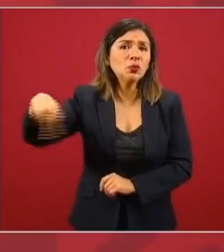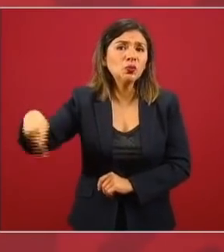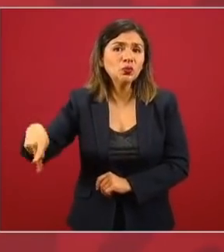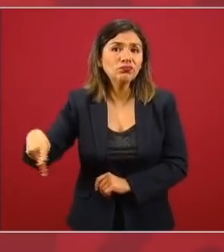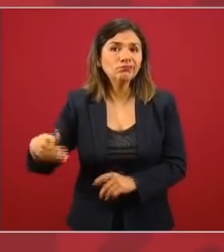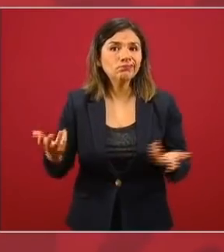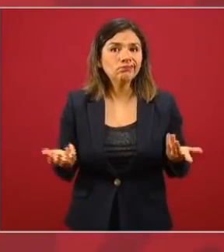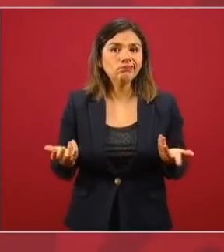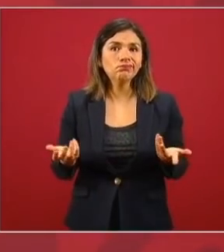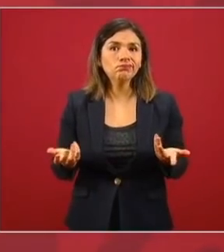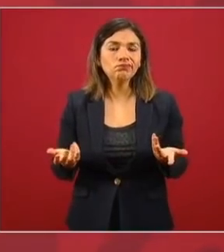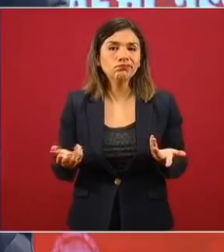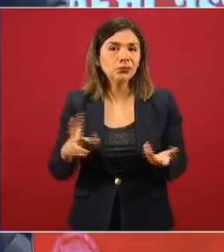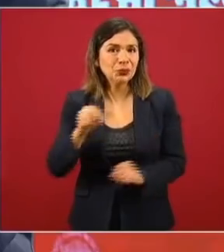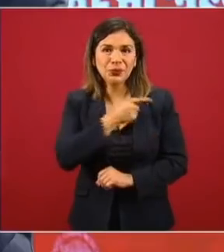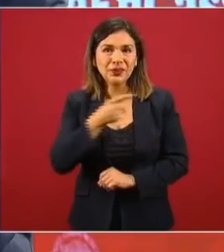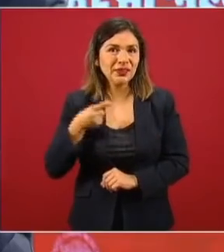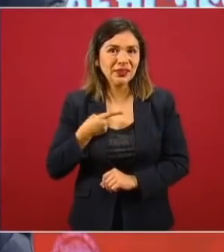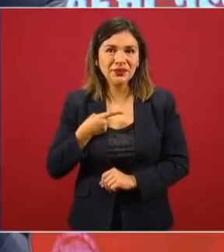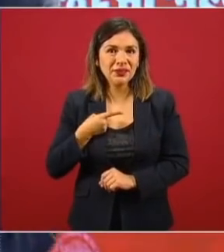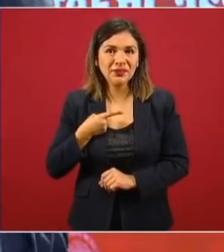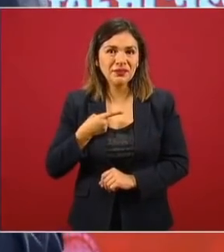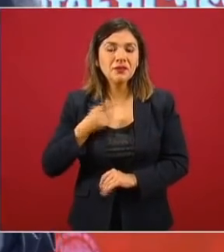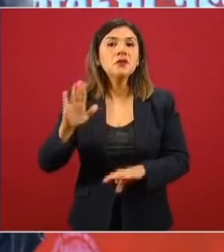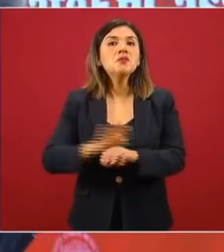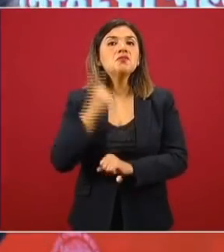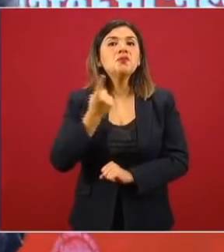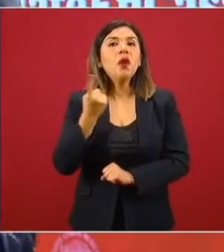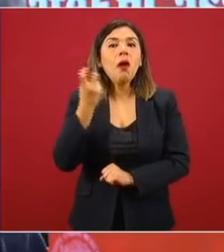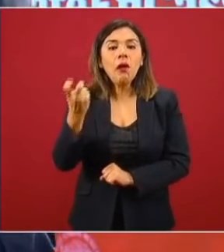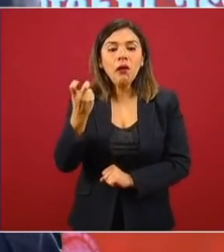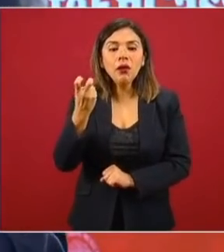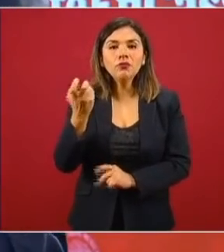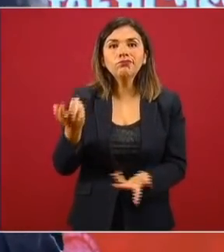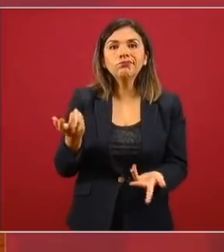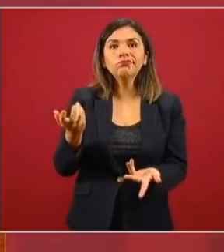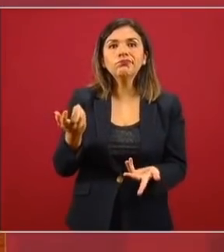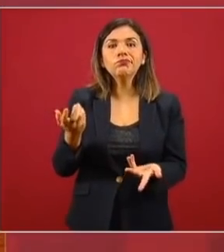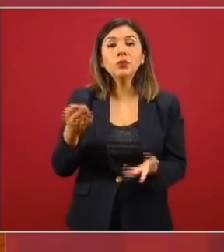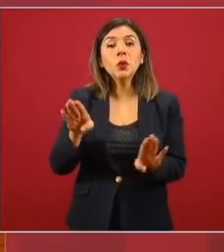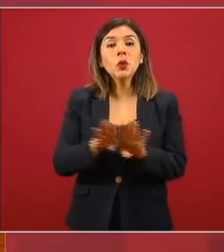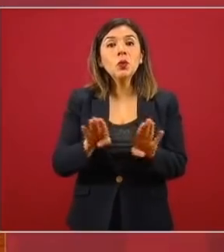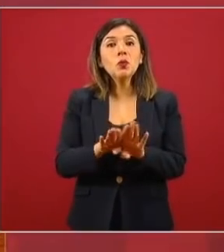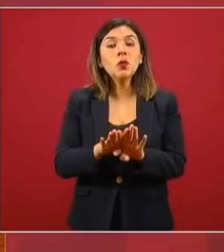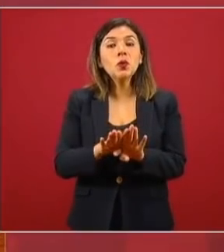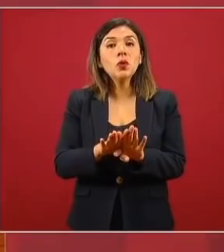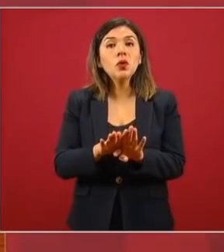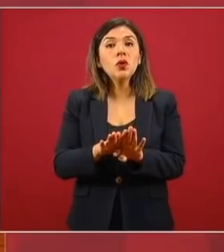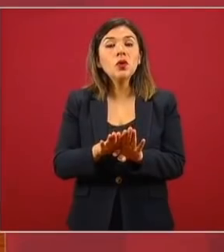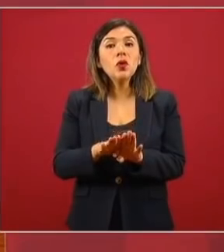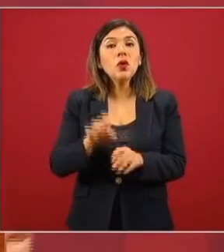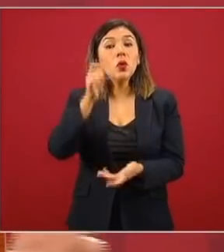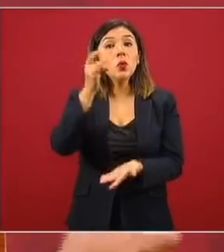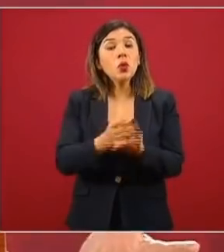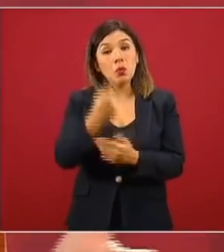porque no solo es decir,